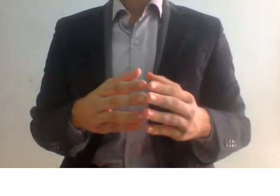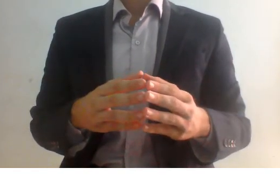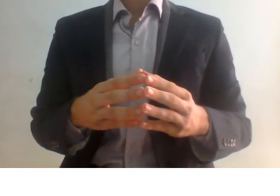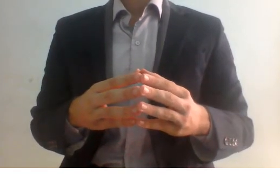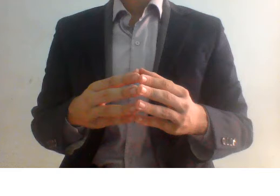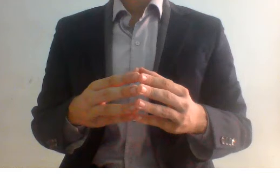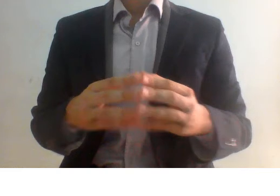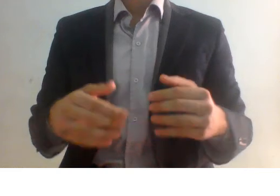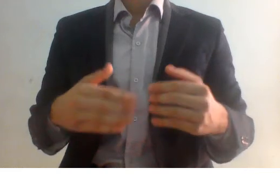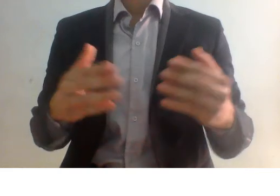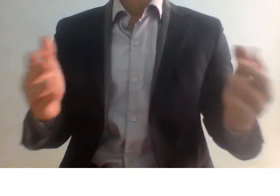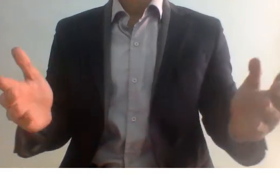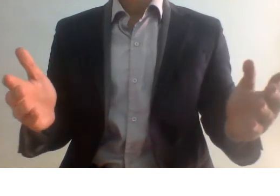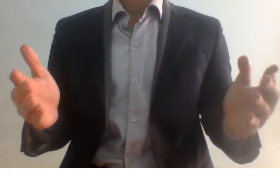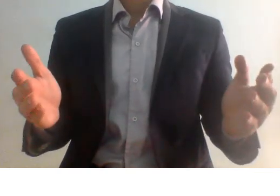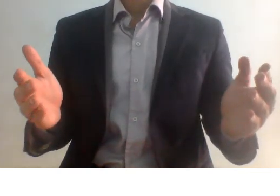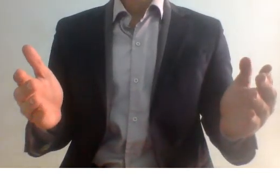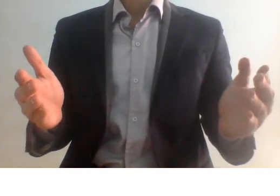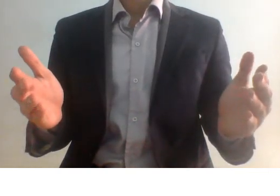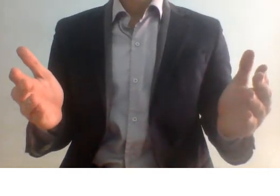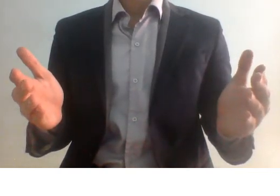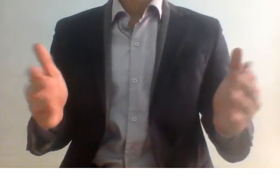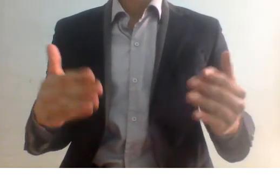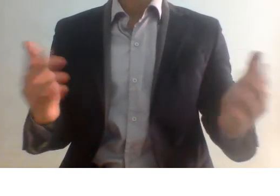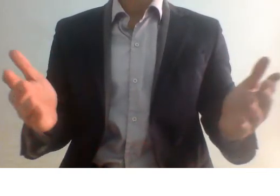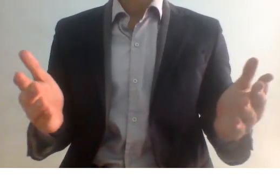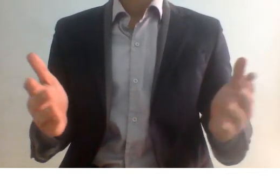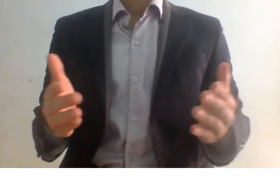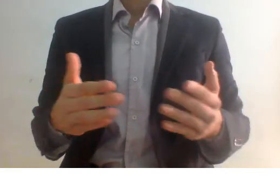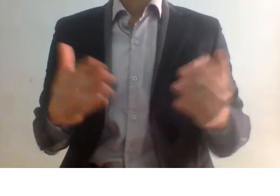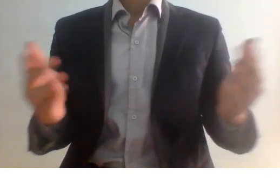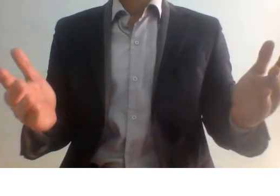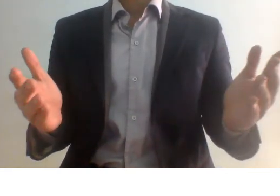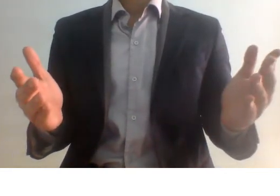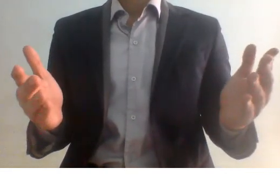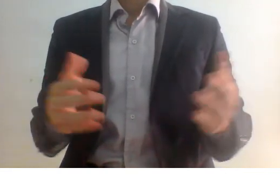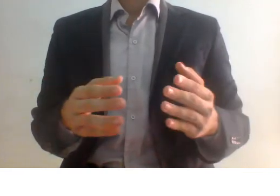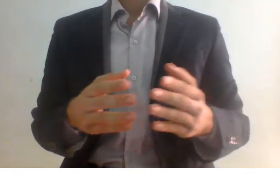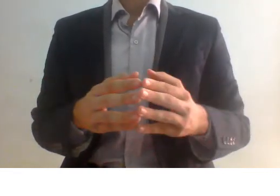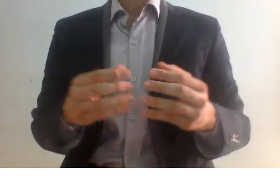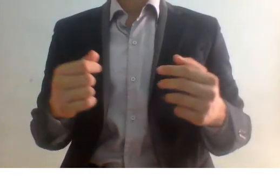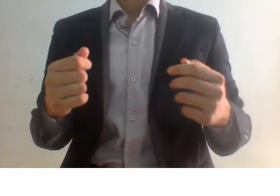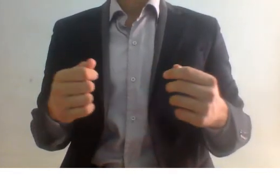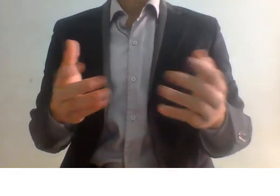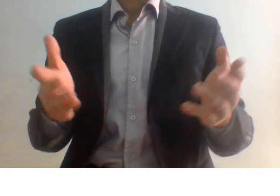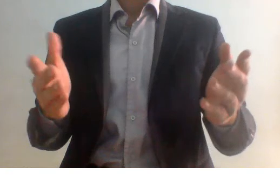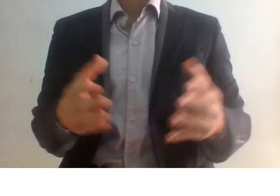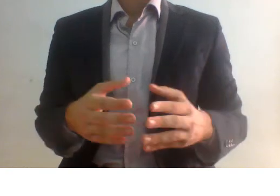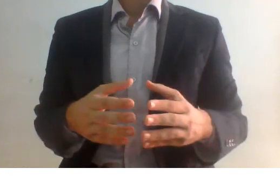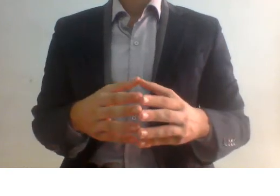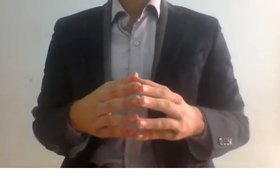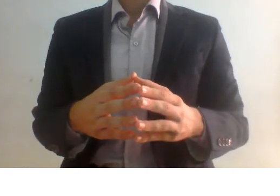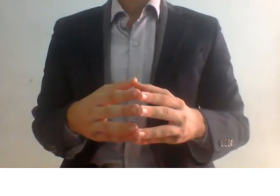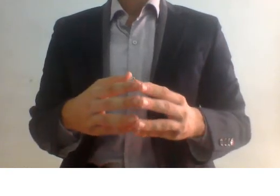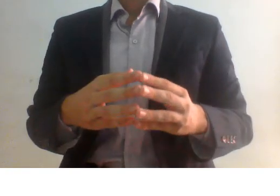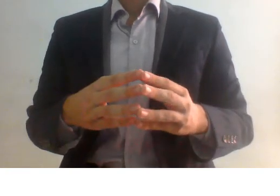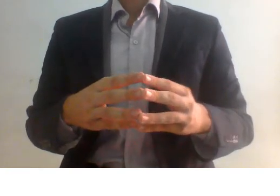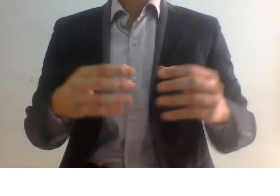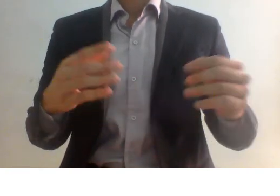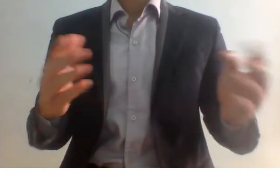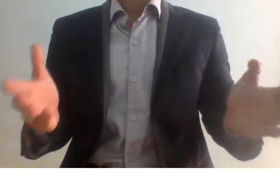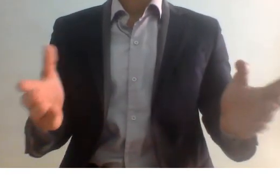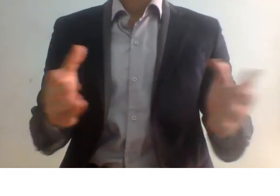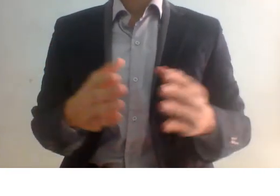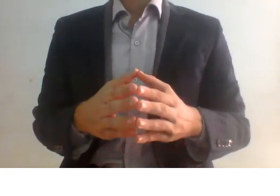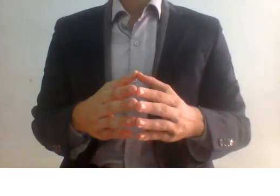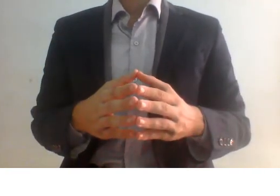verdadero nombre, según mi lógica, es Sí por la corrupción, el narcotráfico y lavado de dinero. Todo ese tipo de cosas creo que es la palabra correcta que define a